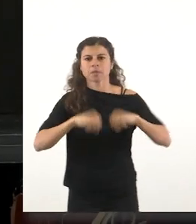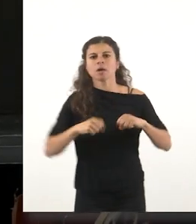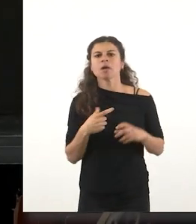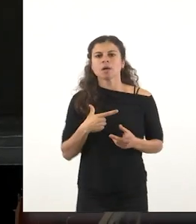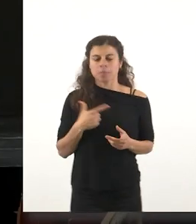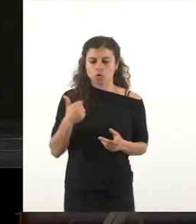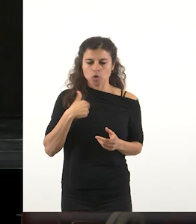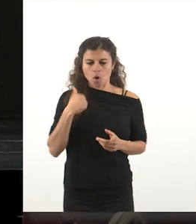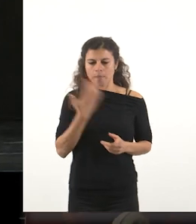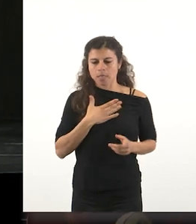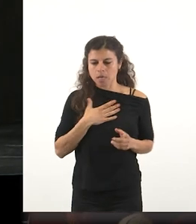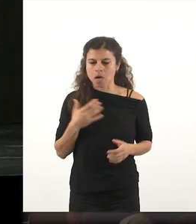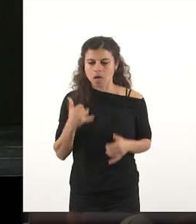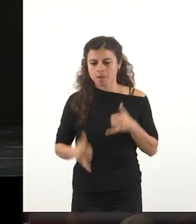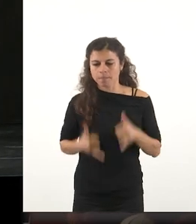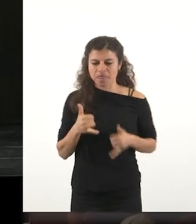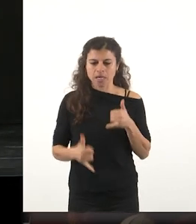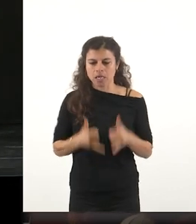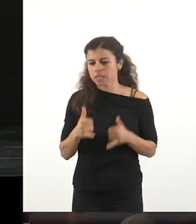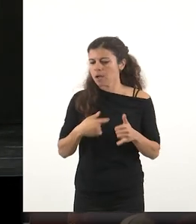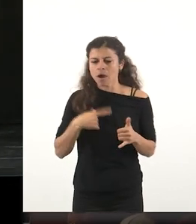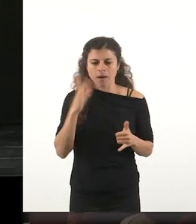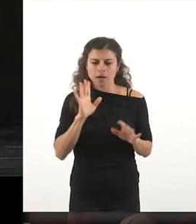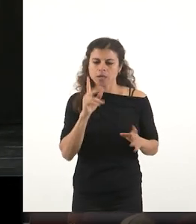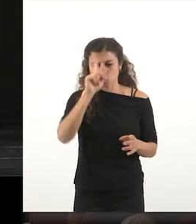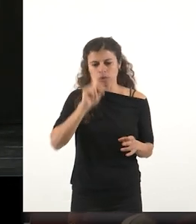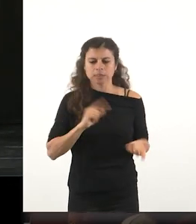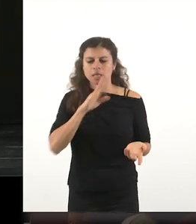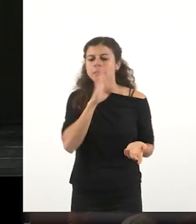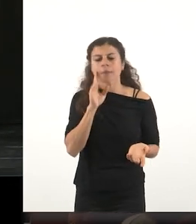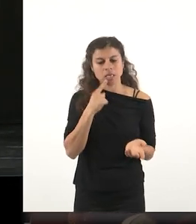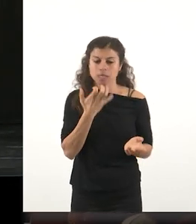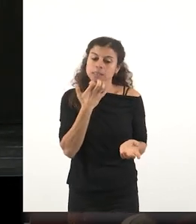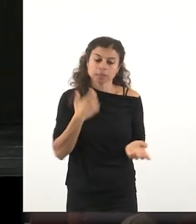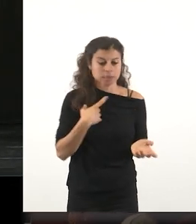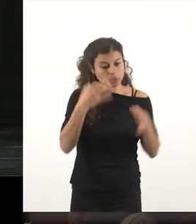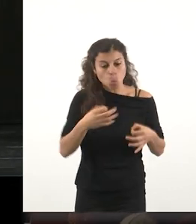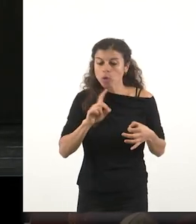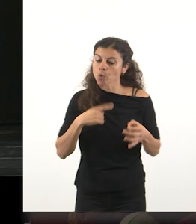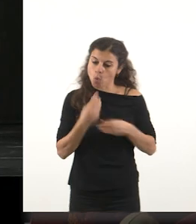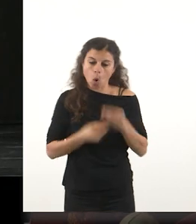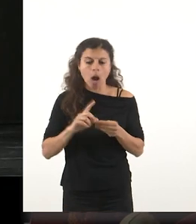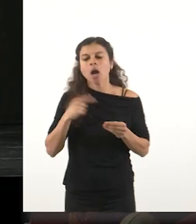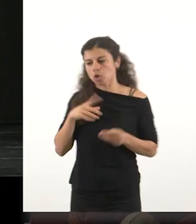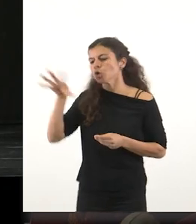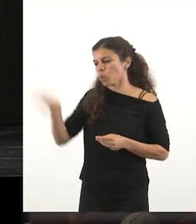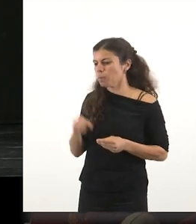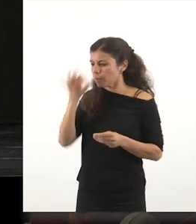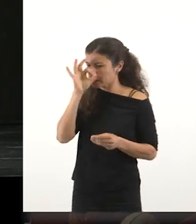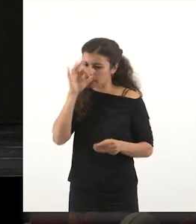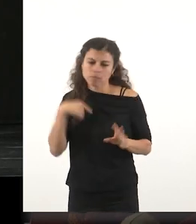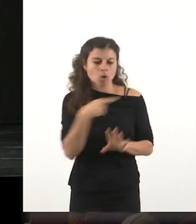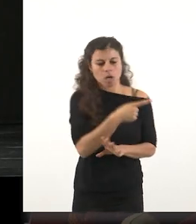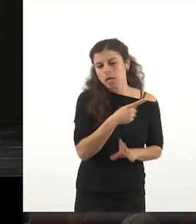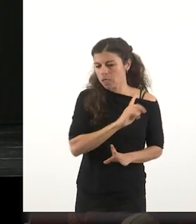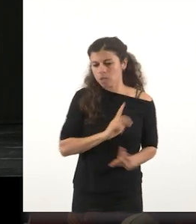mi madre me dijo que si iba a confundir, mejor no lo hiciera, porque era normal que estuviera nerviosa, porque no lo he hecho nunca. Pero es que ayer los preservativos los compré yo sola, se quedó fuera. Ay, Antonio, me tengo un montón de